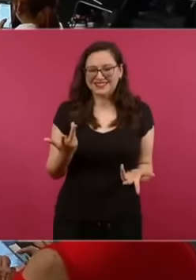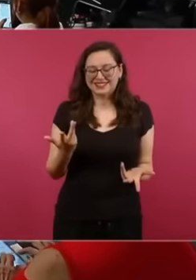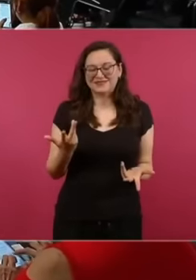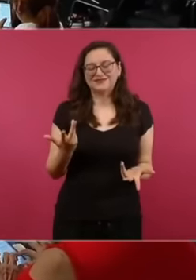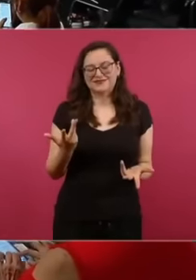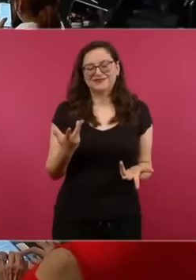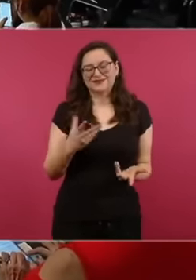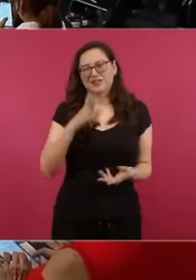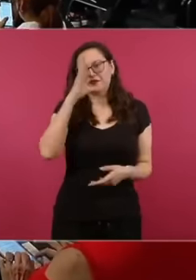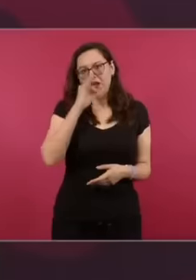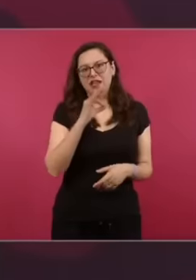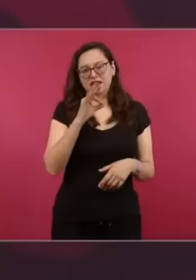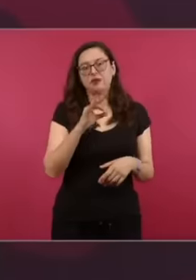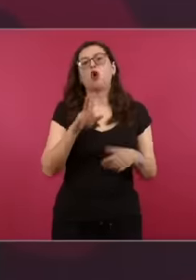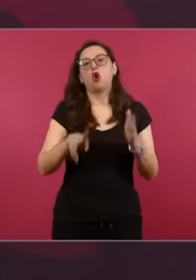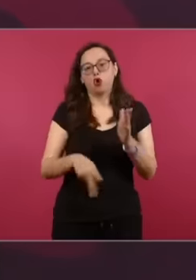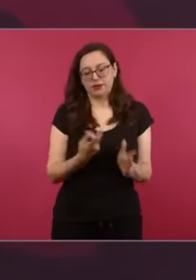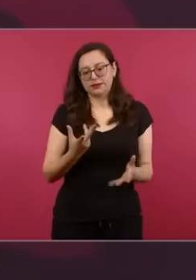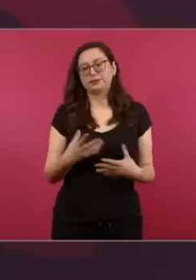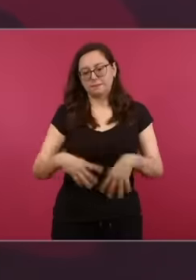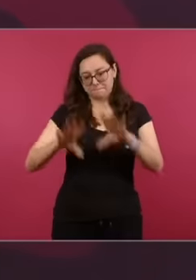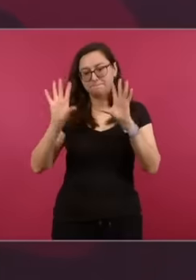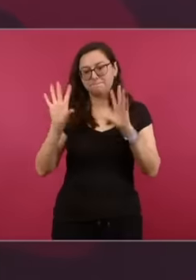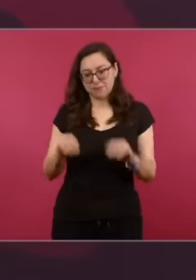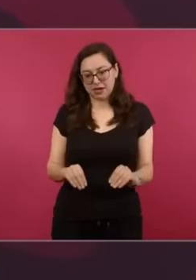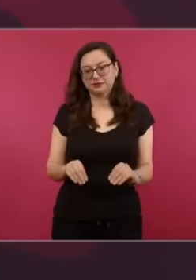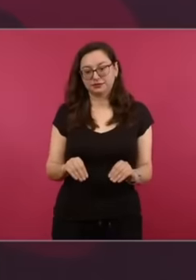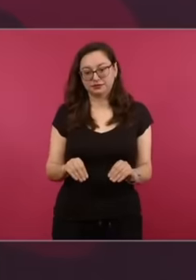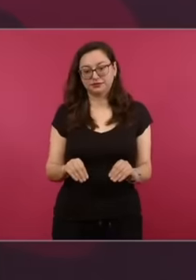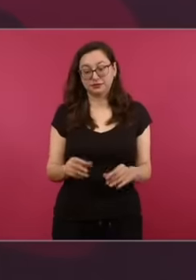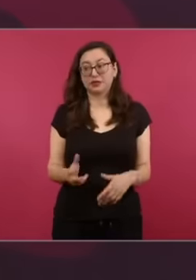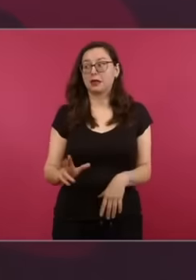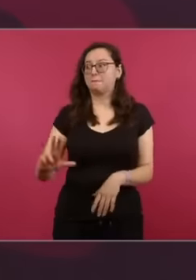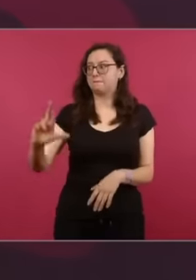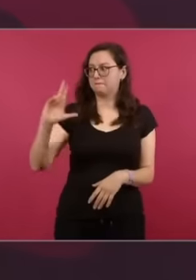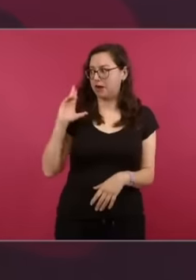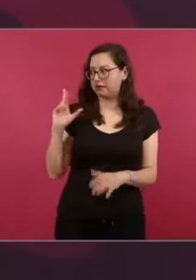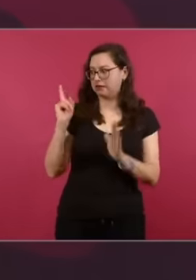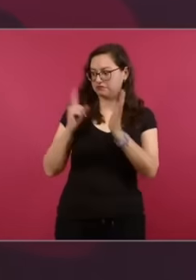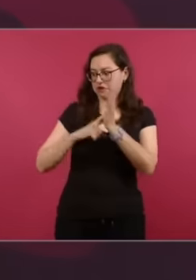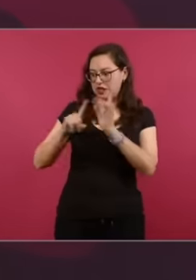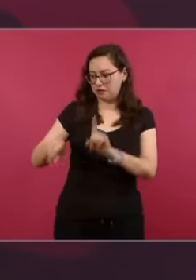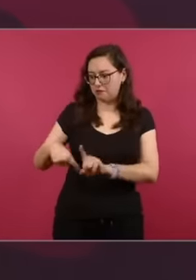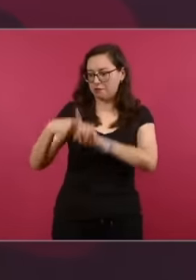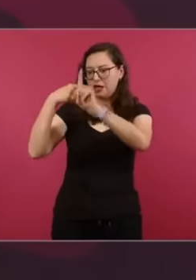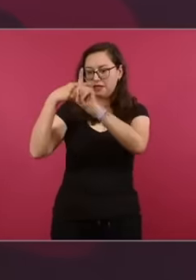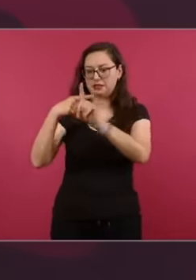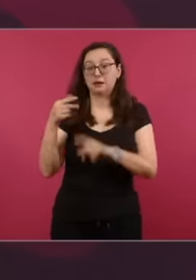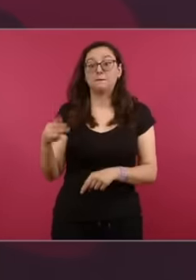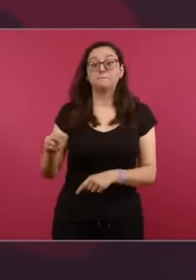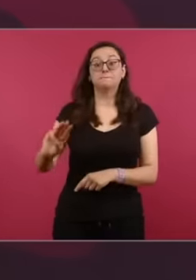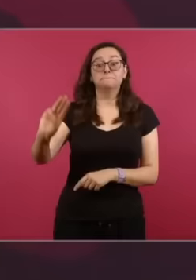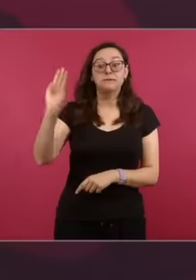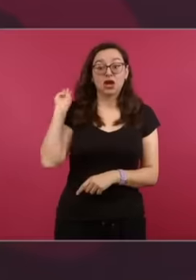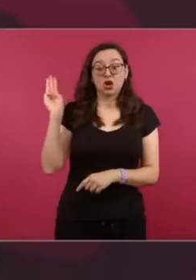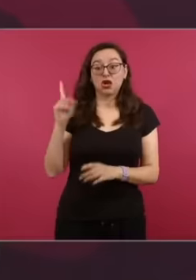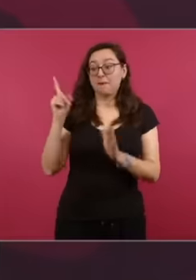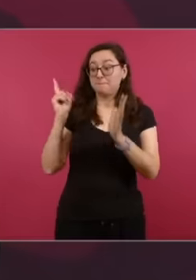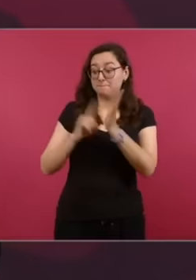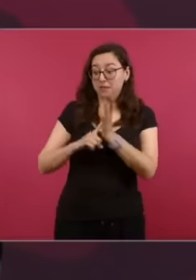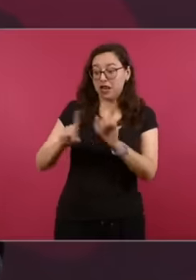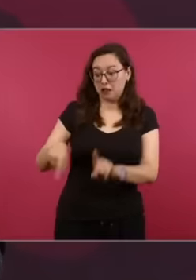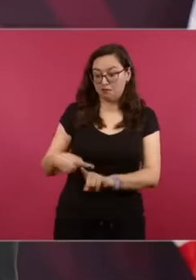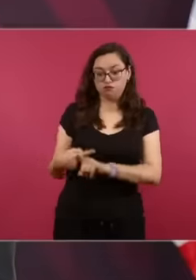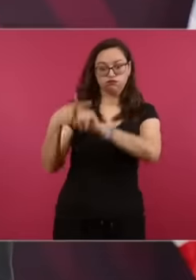El martes 1,000 más y ayer 1,000 más.